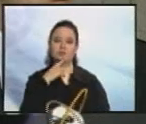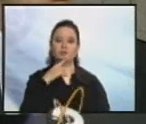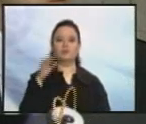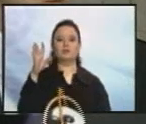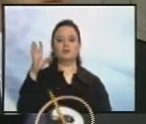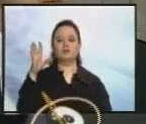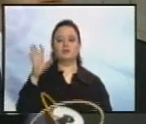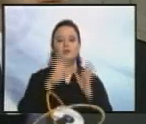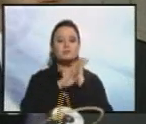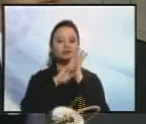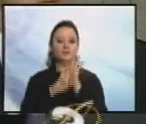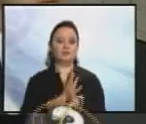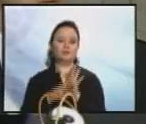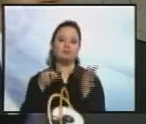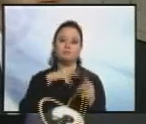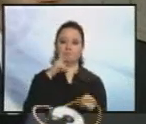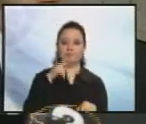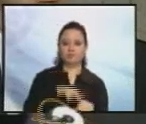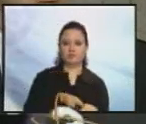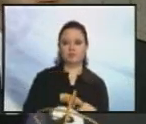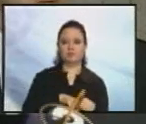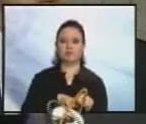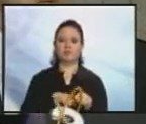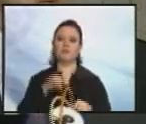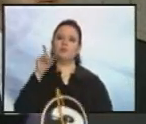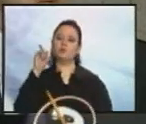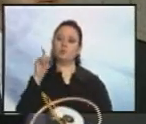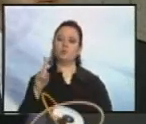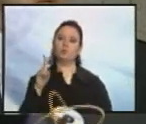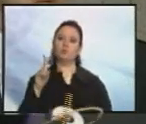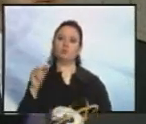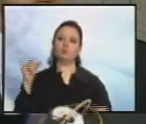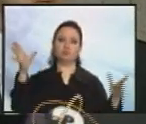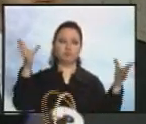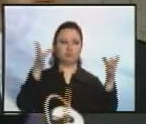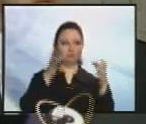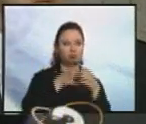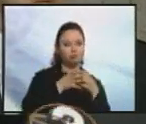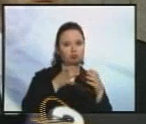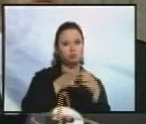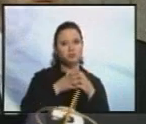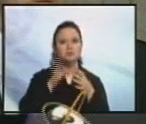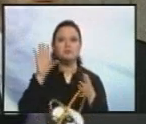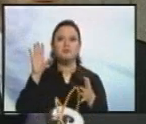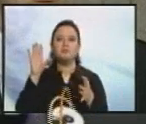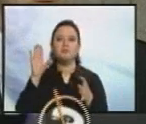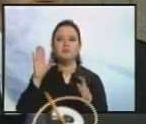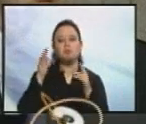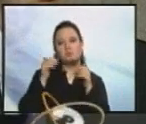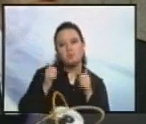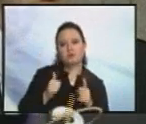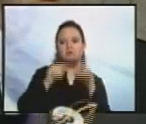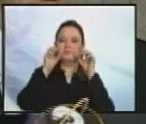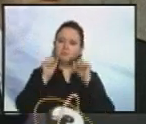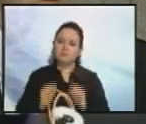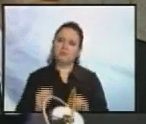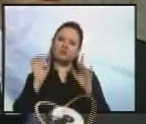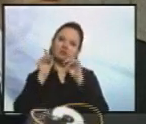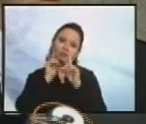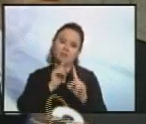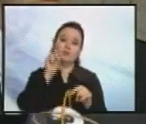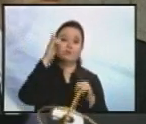la representación nacional, una tribuna apropiada para dirigir un